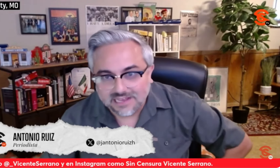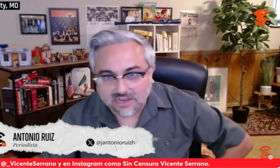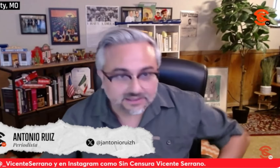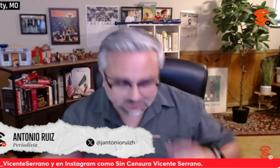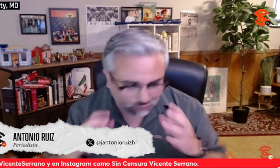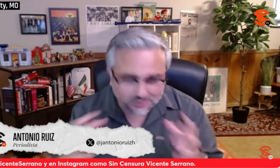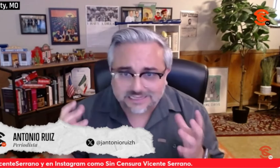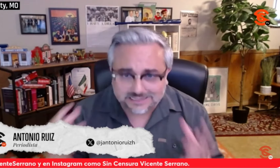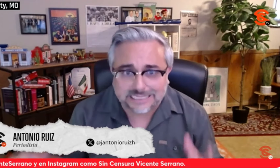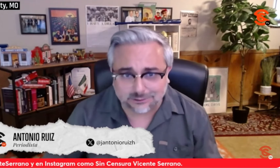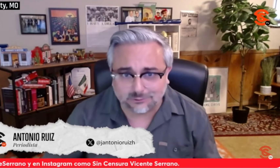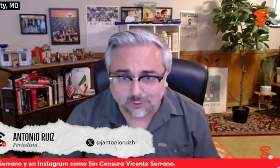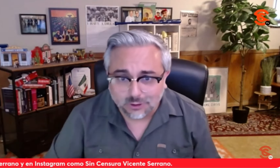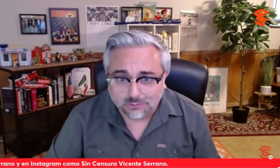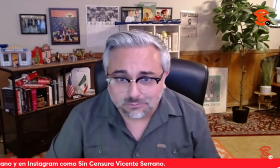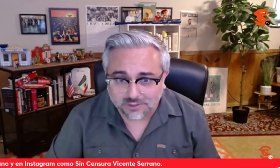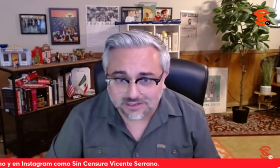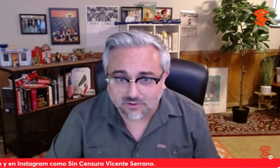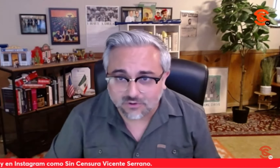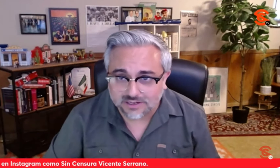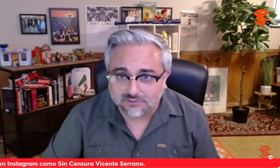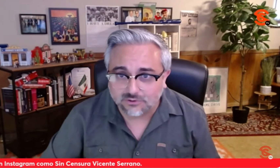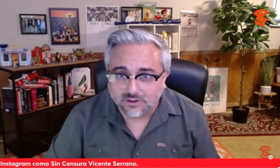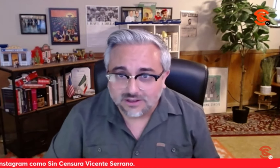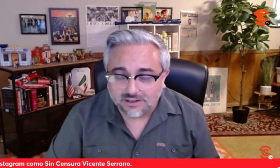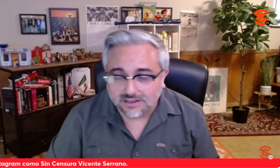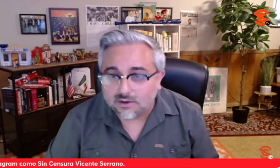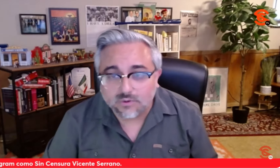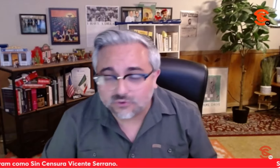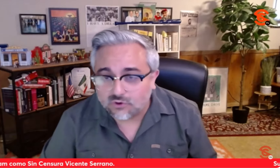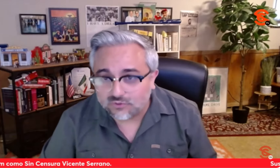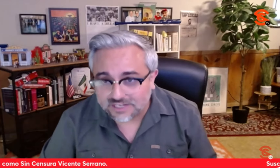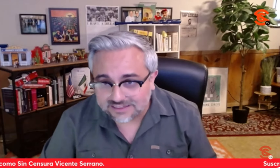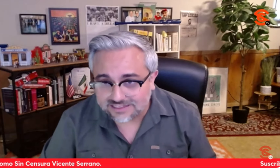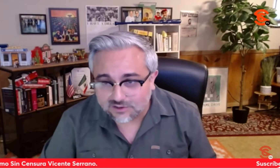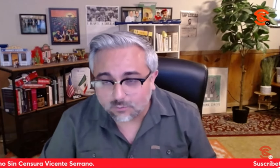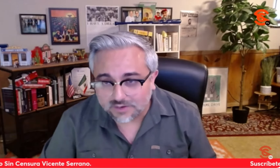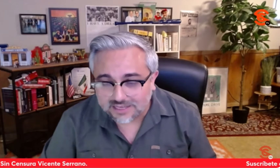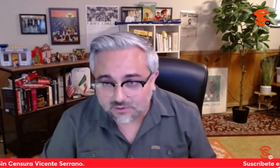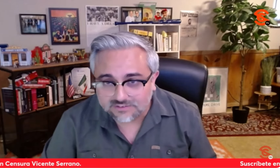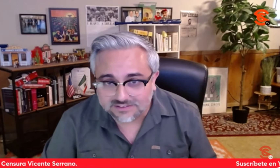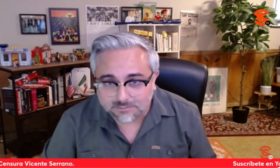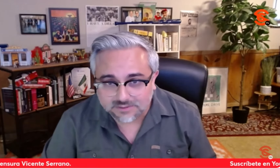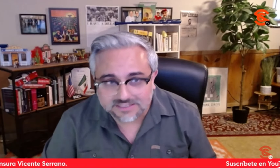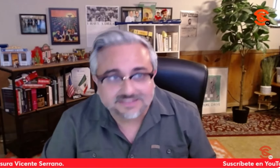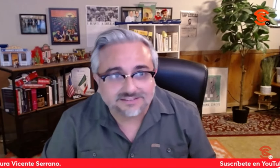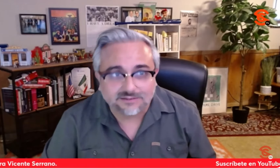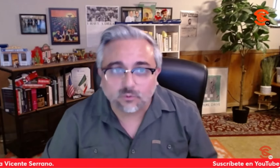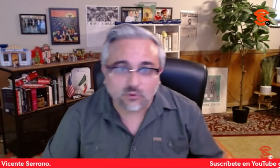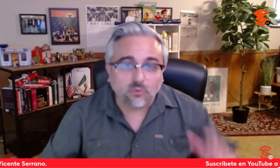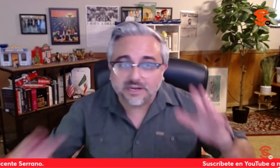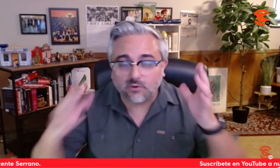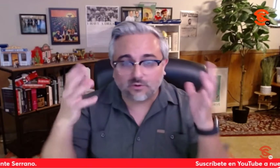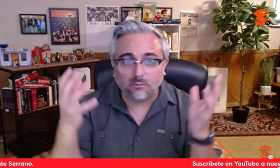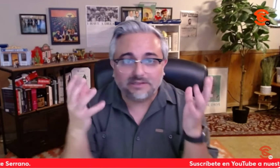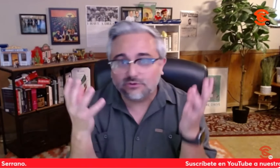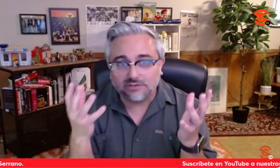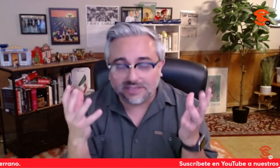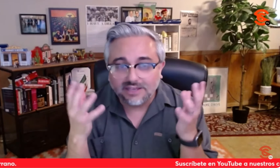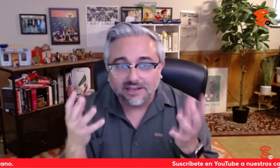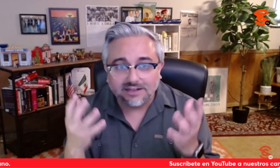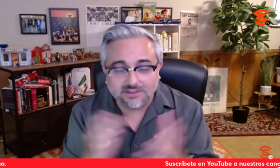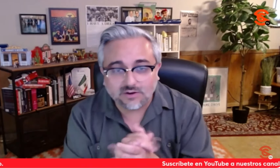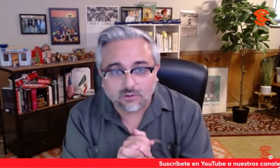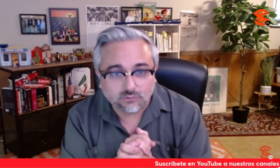Borolas, ahora que sufren tanto por el Congreso, el Encuentro Continental de Comunicadores Independientes, y cuyo único argumento